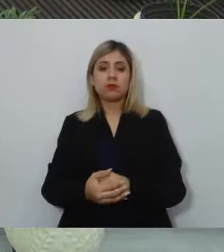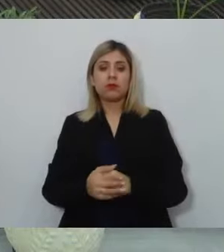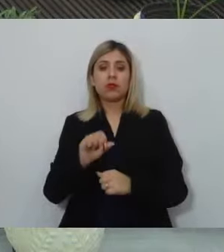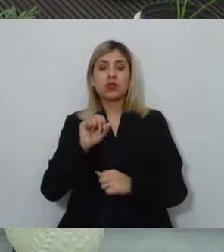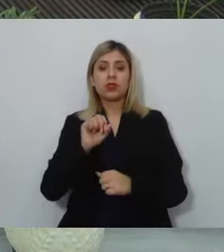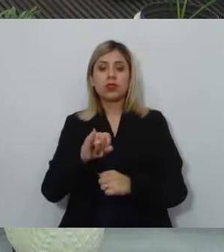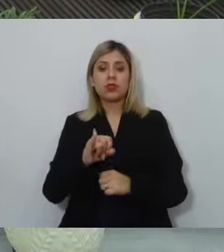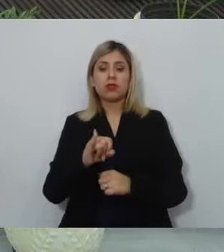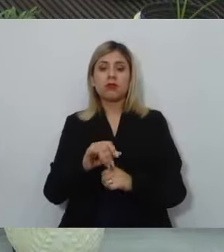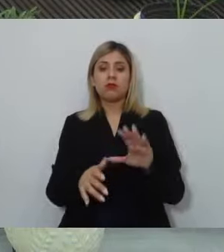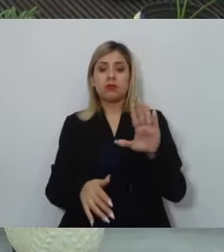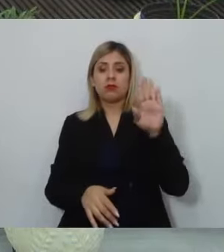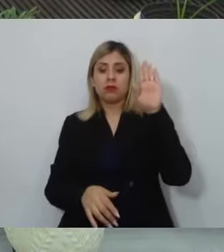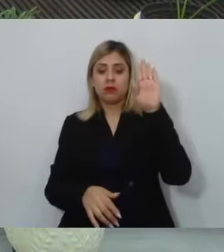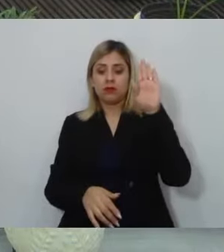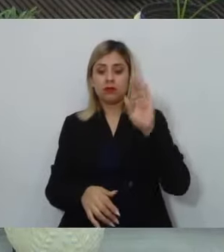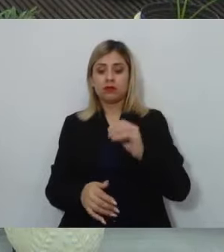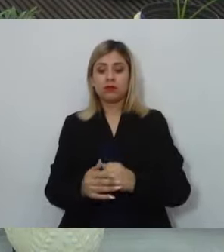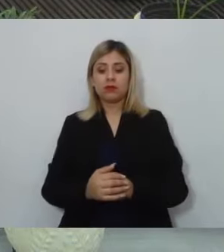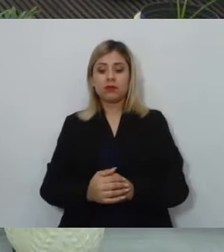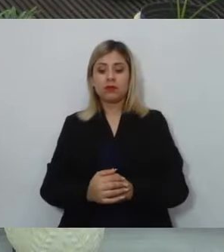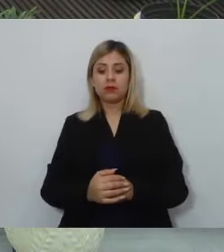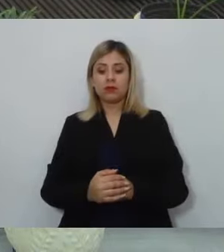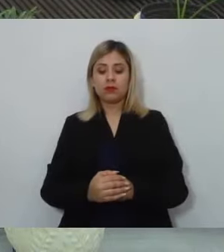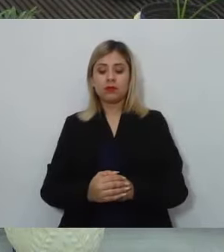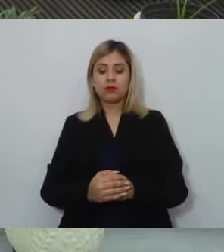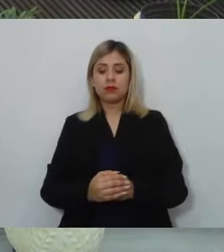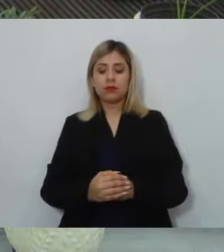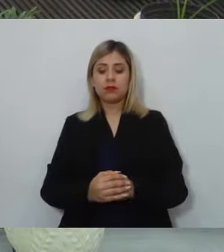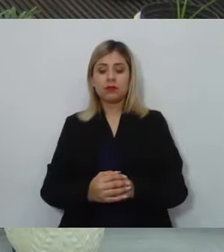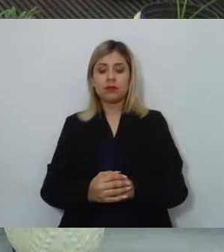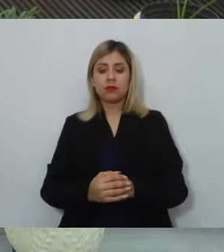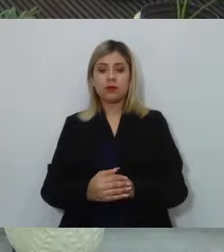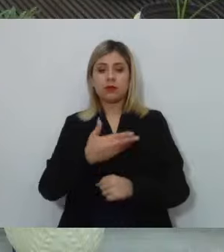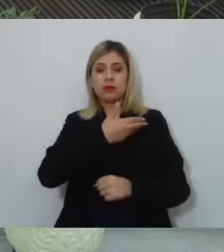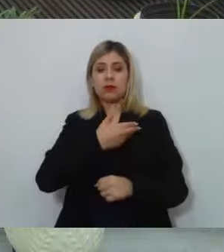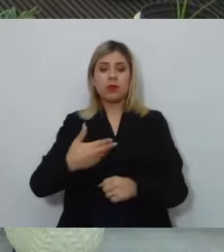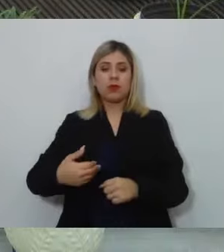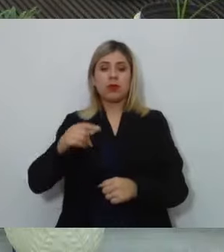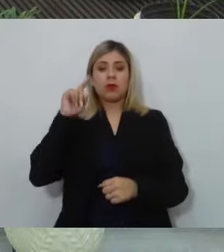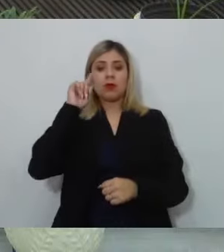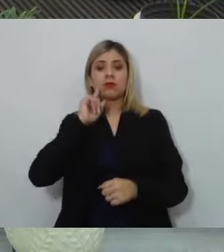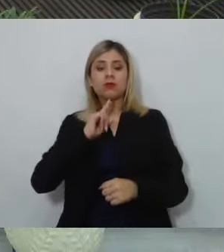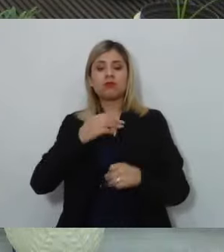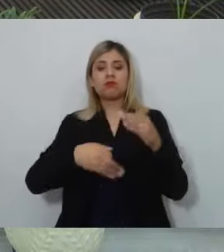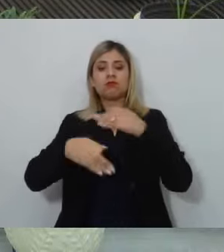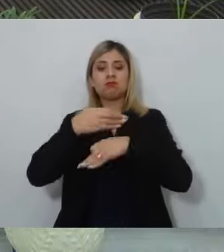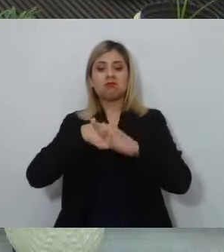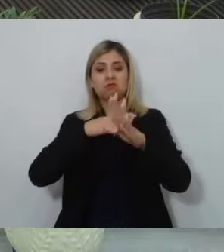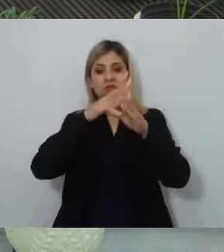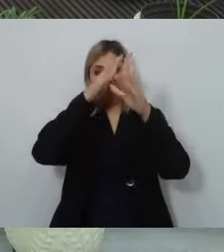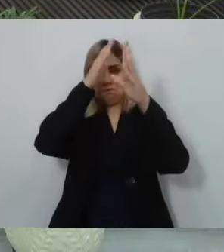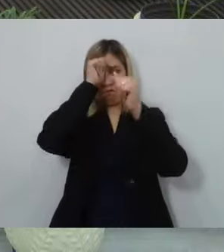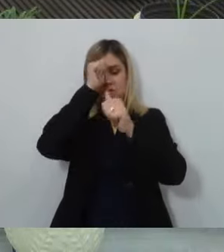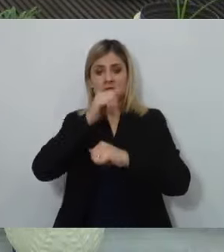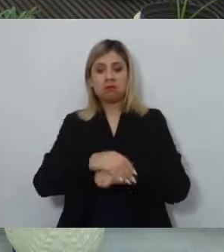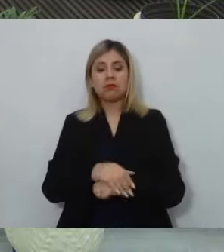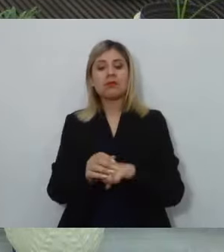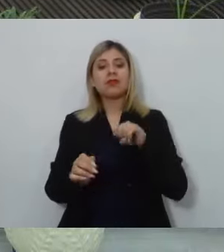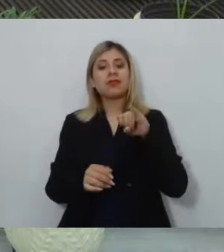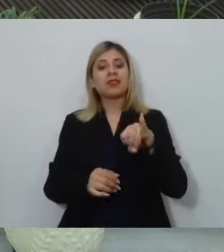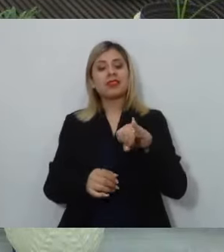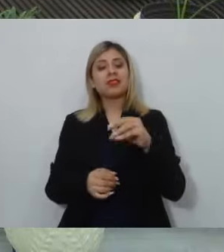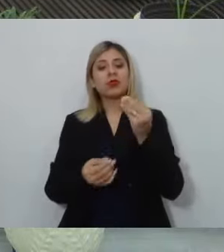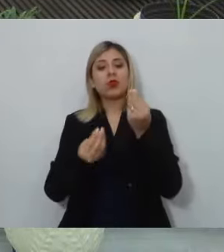sesión consejera presidenta se ha agotado el orden del día Muchas gracias secretario y toda vez que se trataba del único punto del